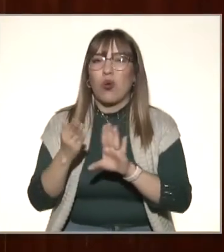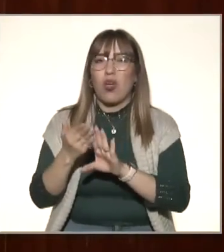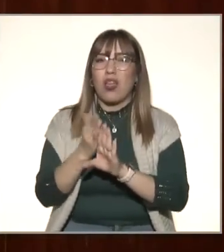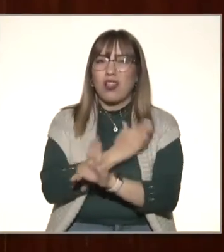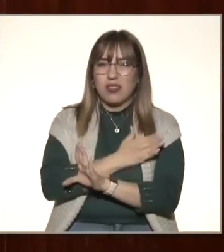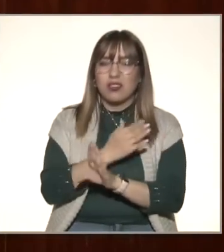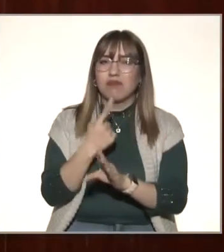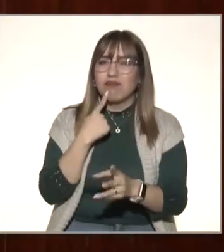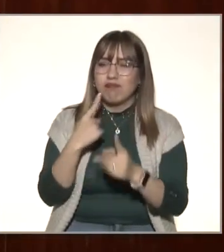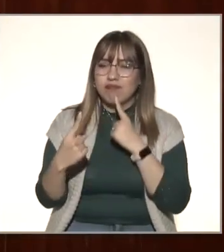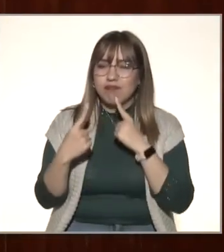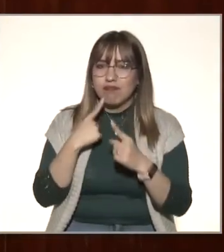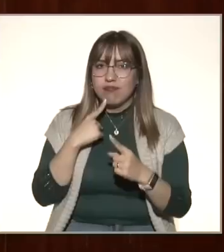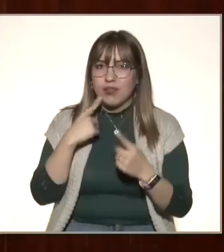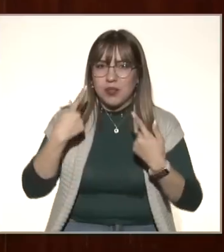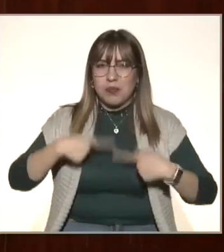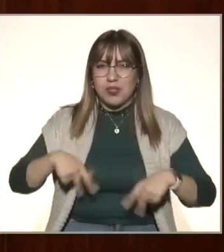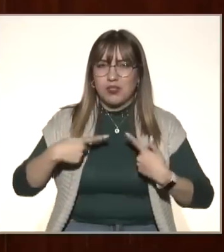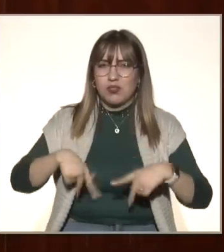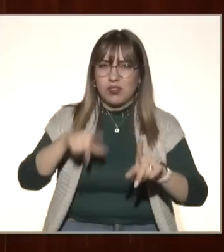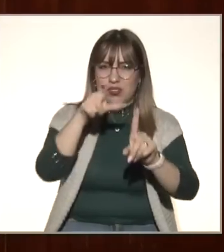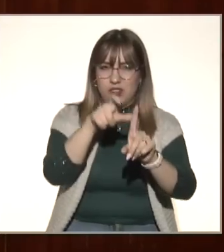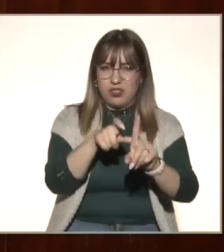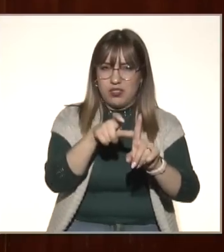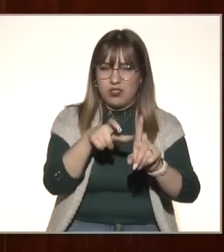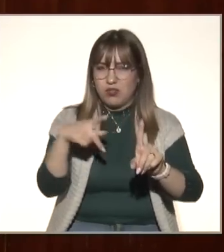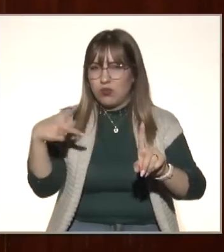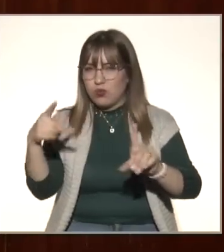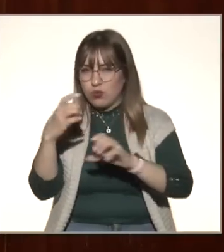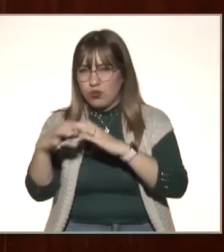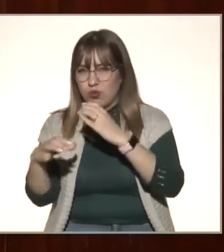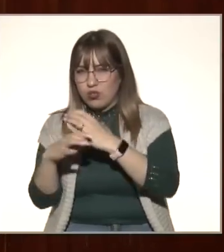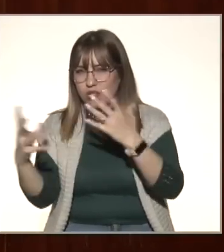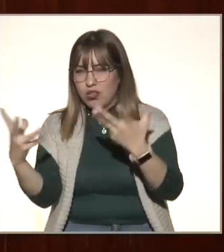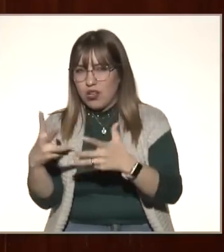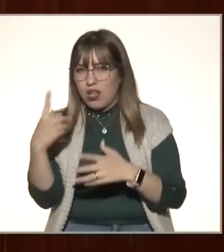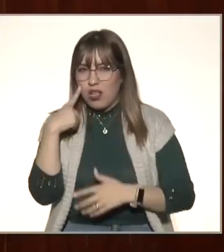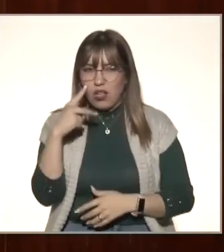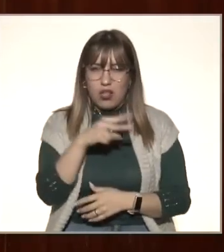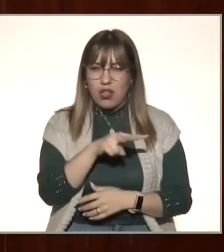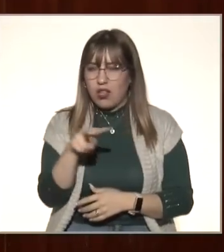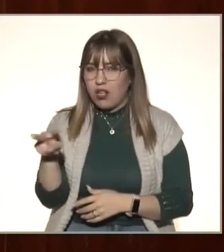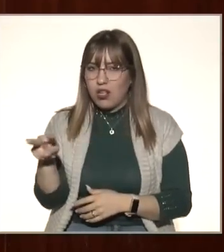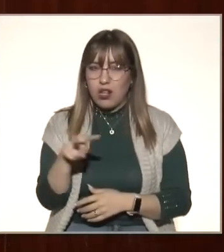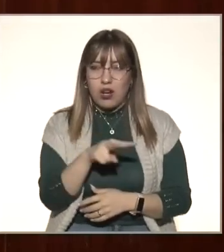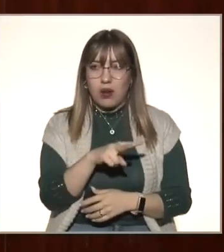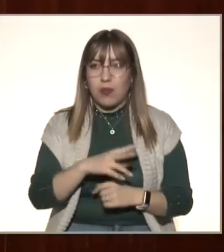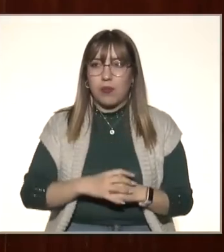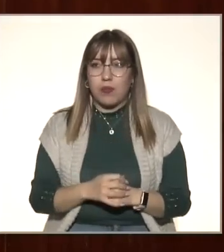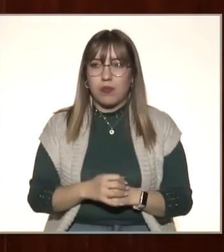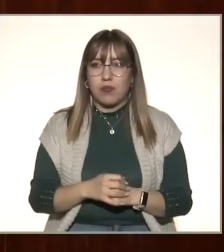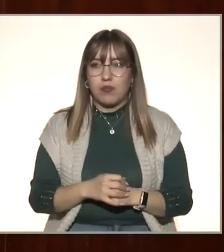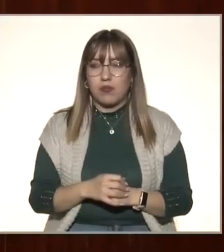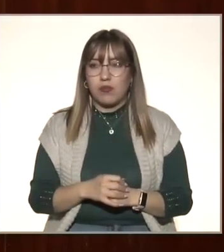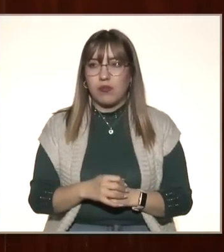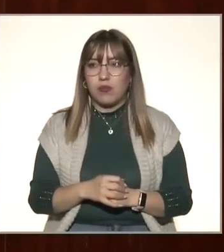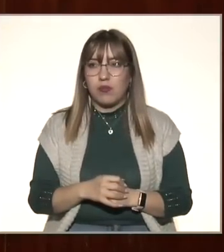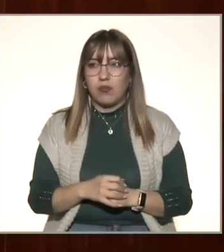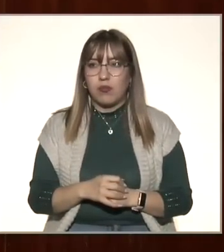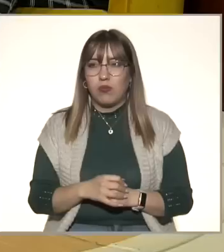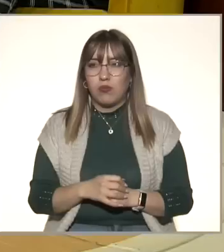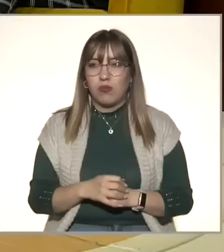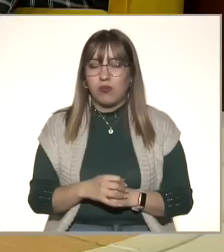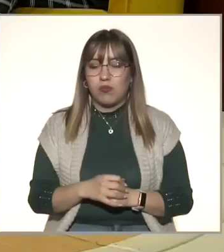diferenciar la persona de la acción, y cuando estemos observando la acción es sin emitir juicios, o sea, hacerlo